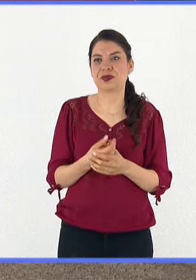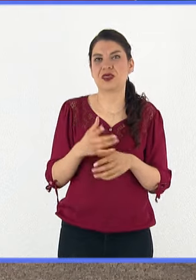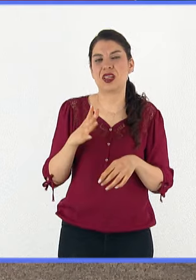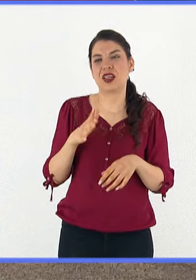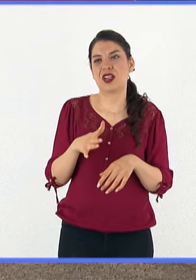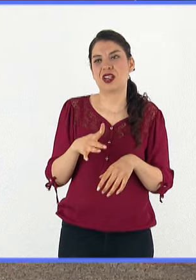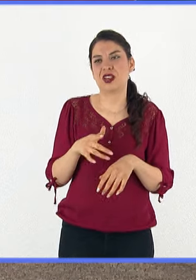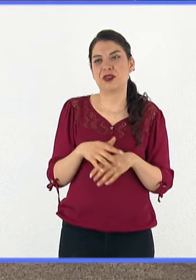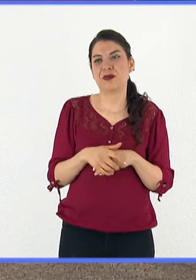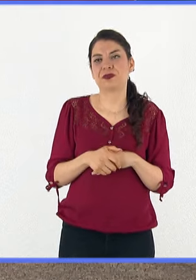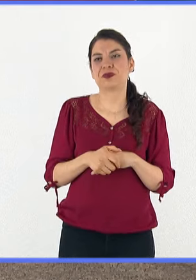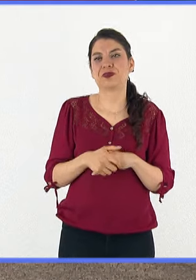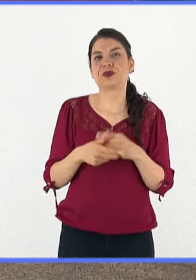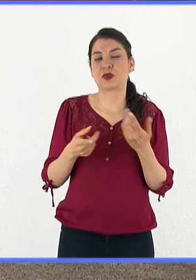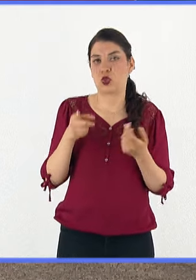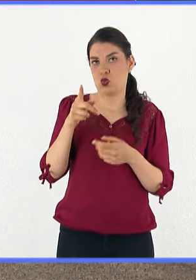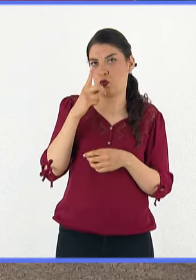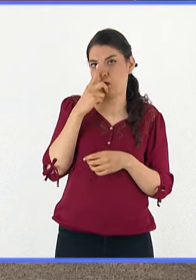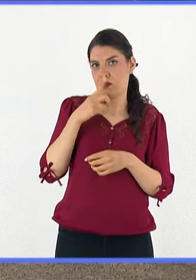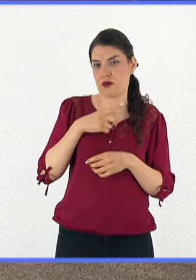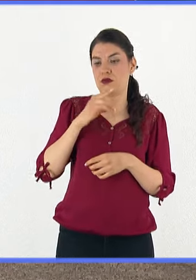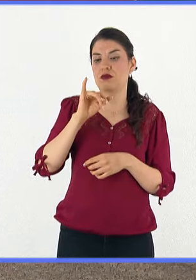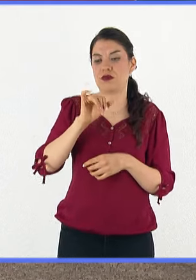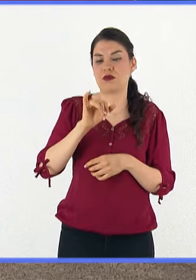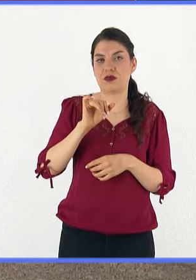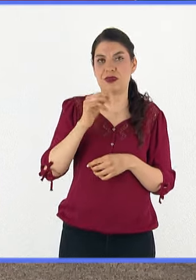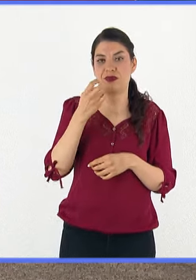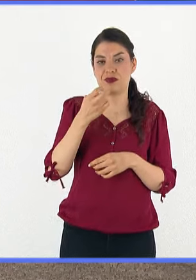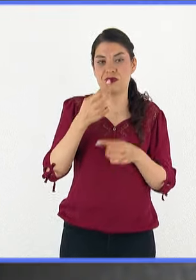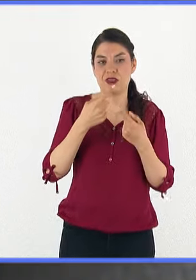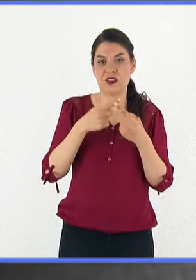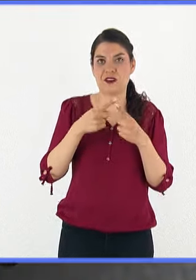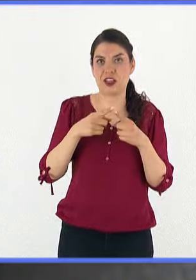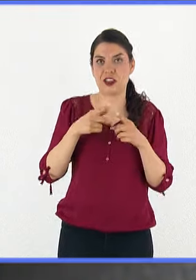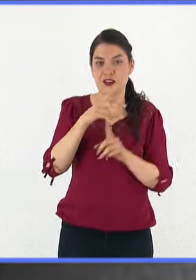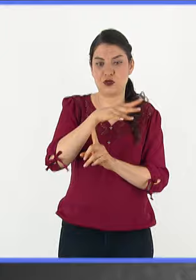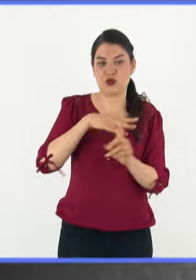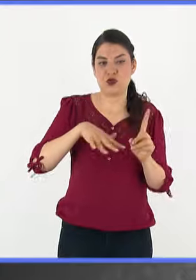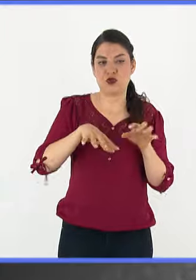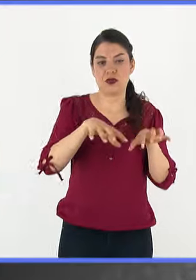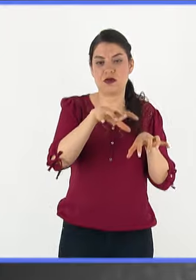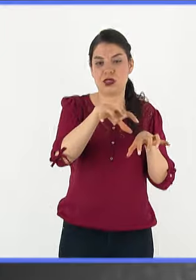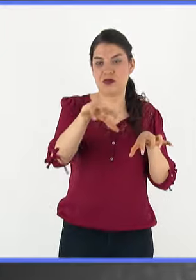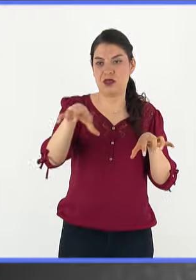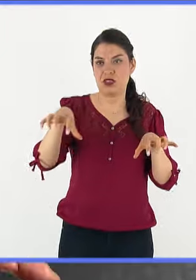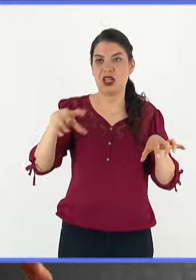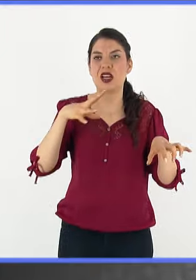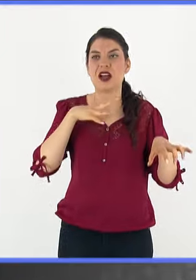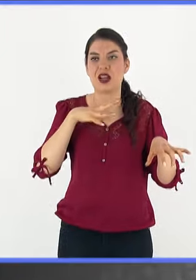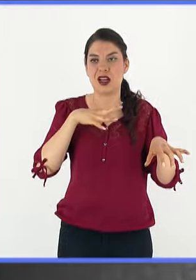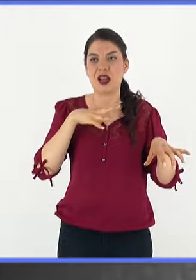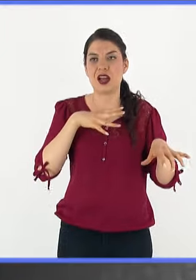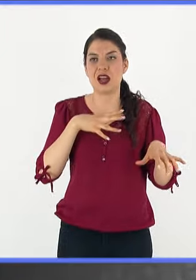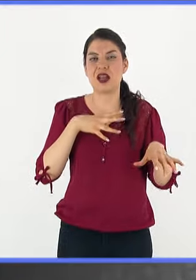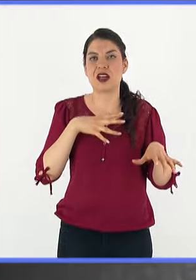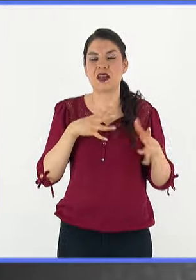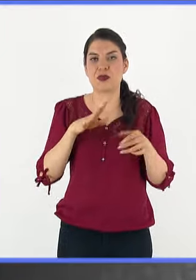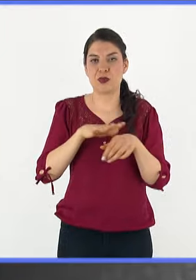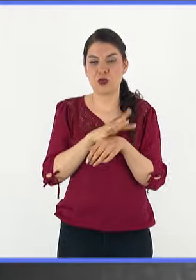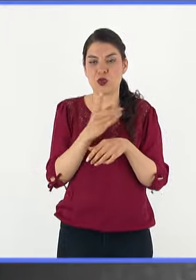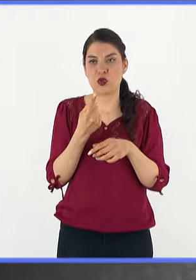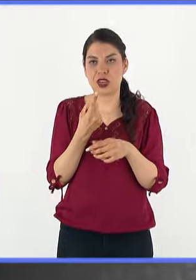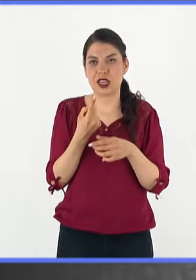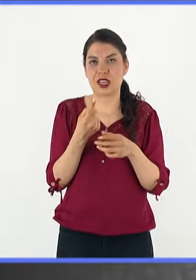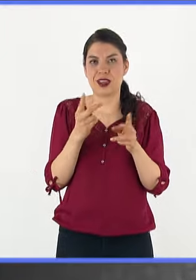planteaba Perdón hace un momento en efecto estas estas estas dimensiones por eso el seminario también se llama así tiene estas dimensiones porque a cada